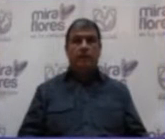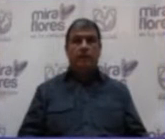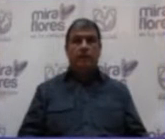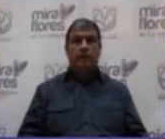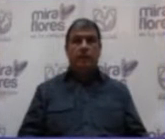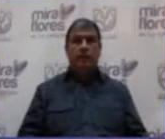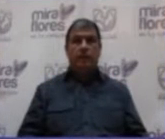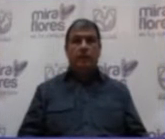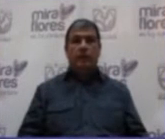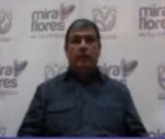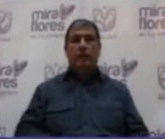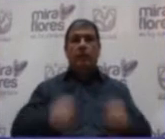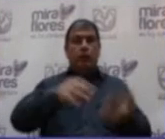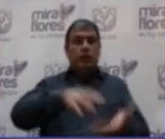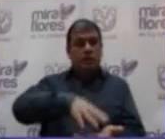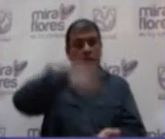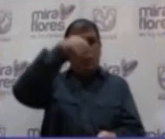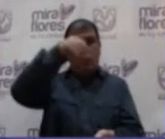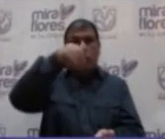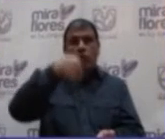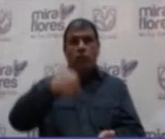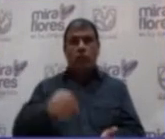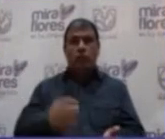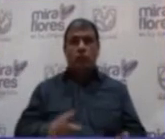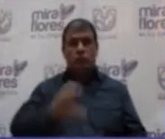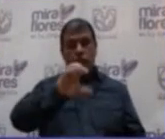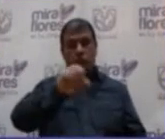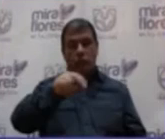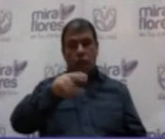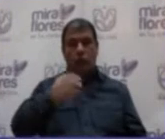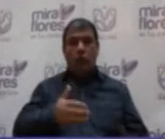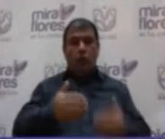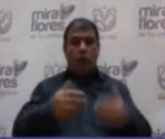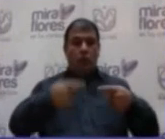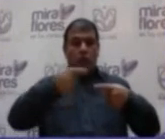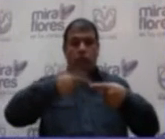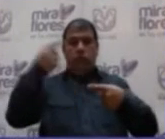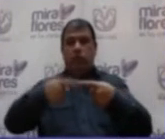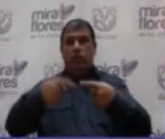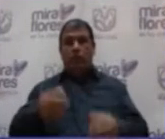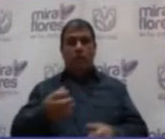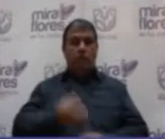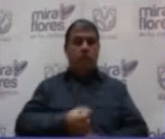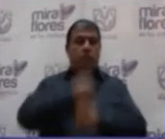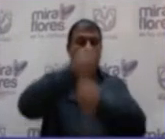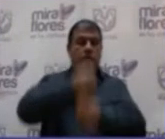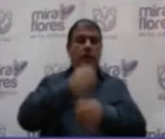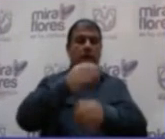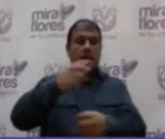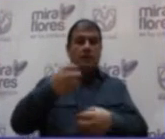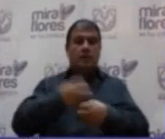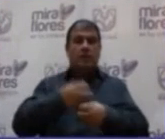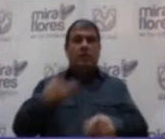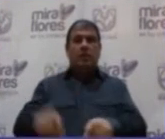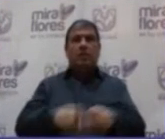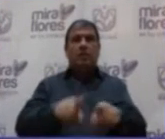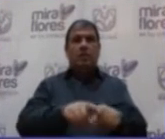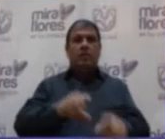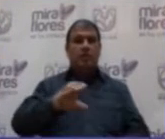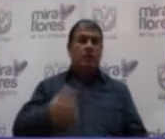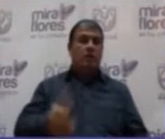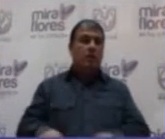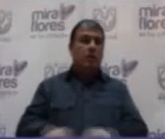de conos o de parantes con bases de cemento, comúnmente conocidos con el término de